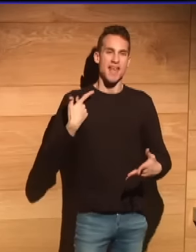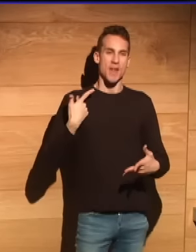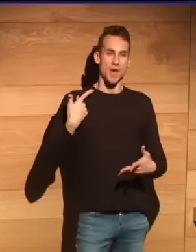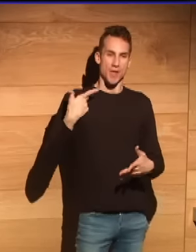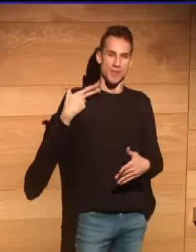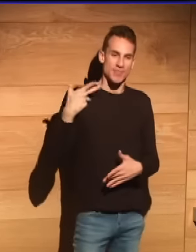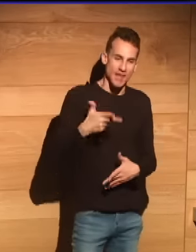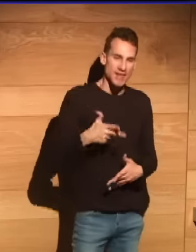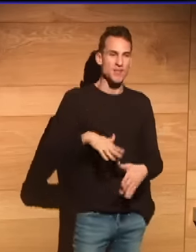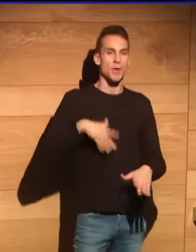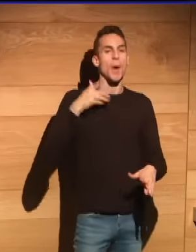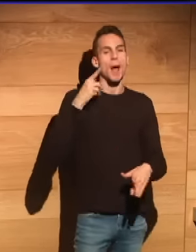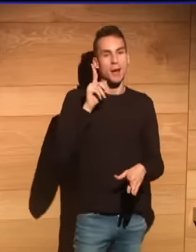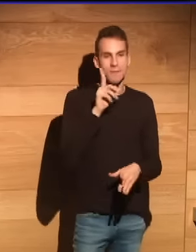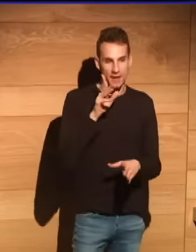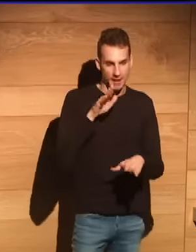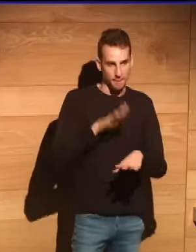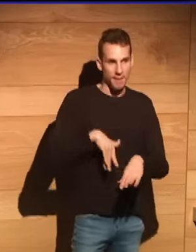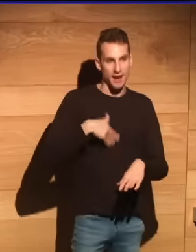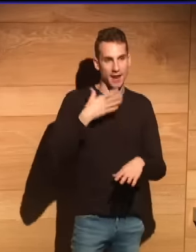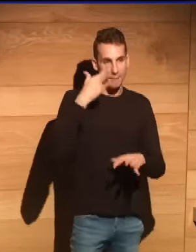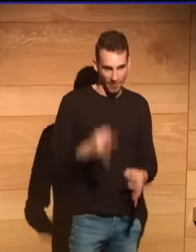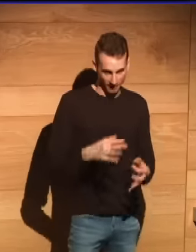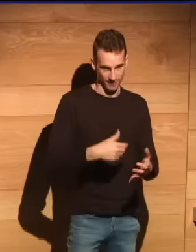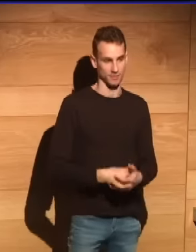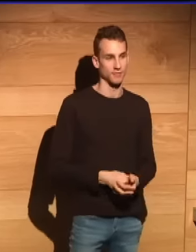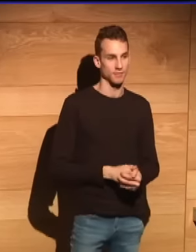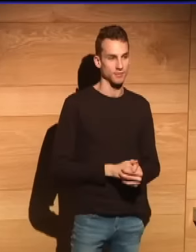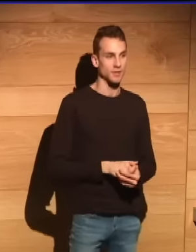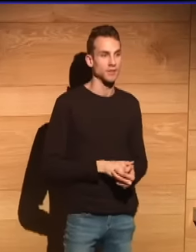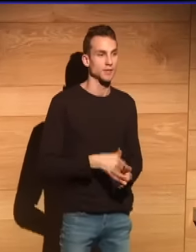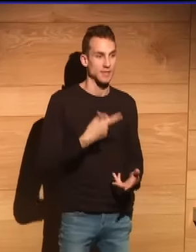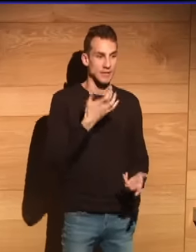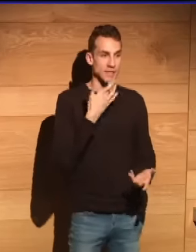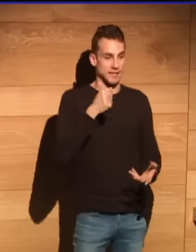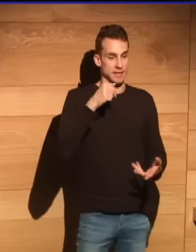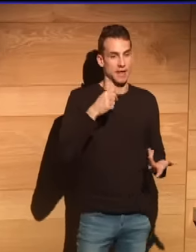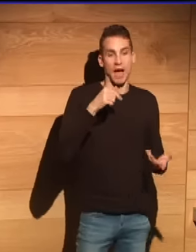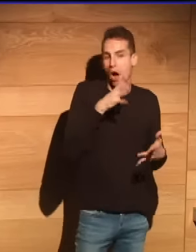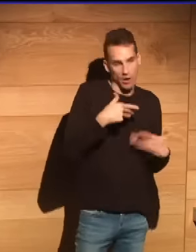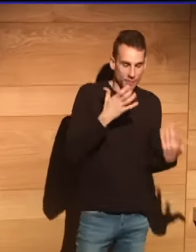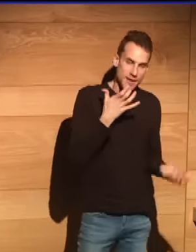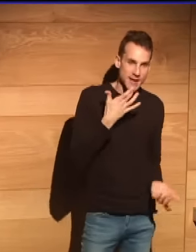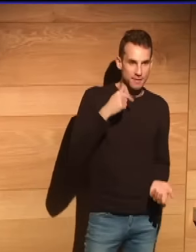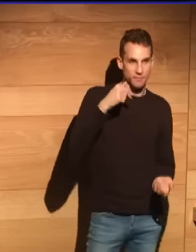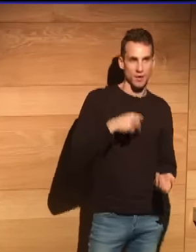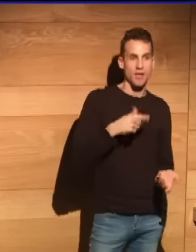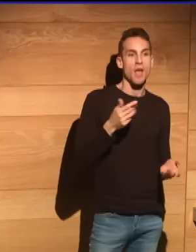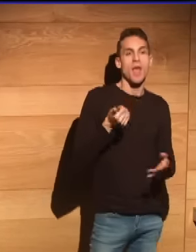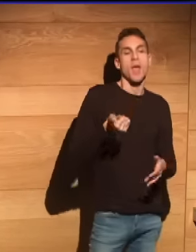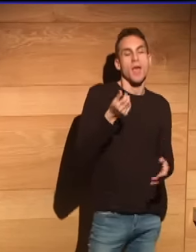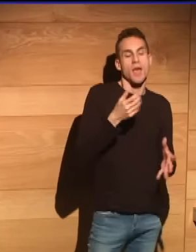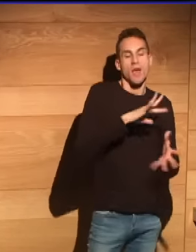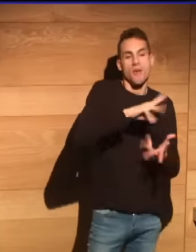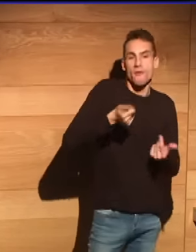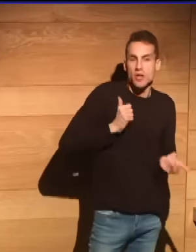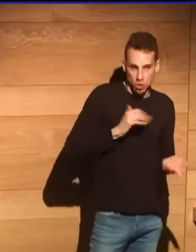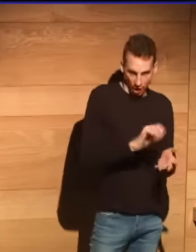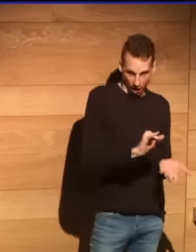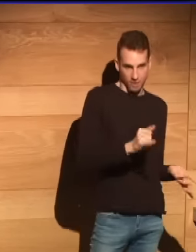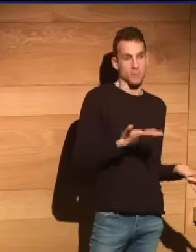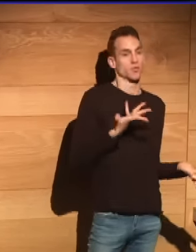la verdad? ¿Es técnicamente posible detectar una fake news o no? Pero si hoy en día sin fake news un periodístico te dice siempre la verdad, pues probablemente